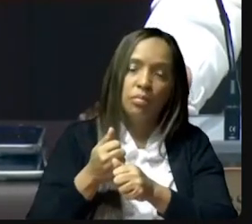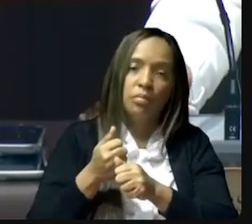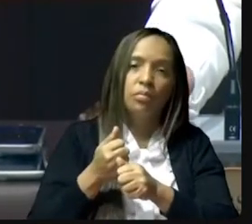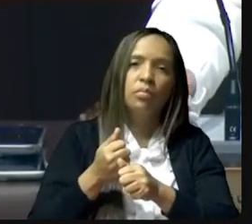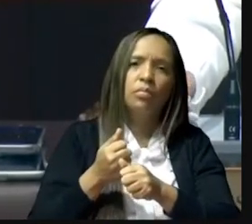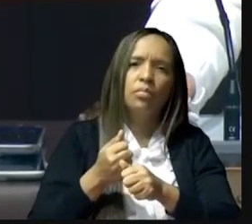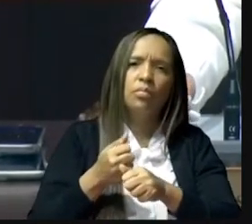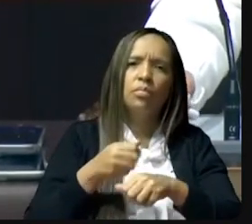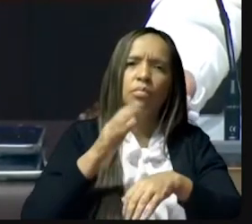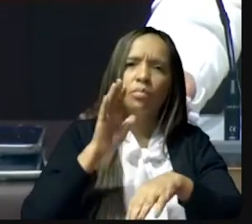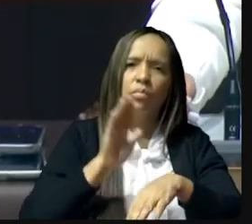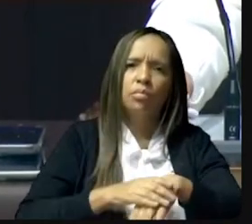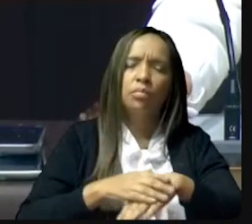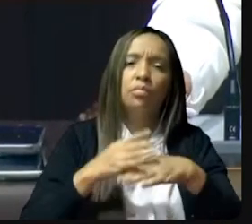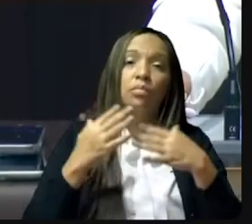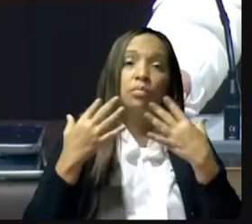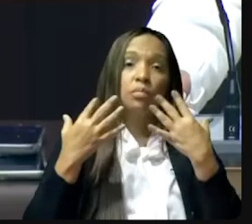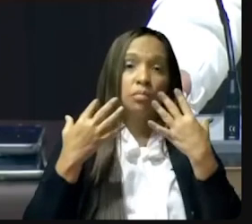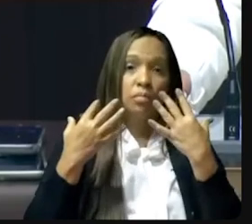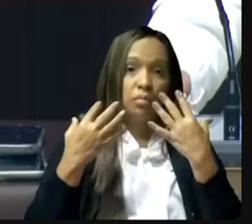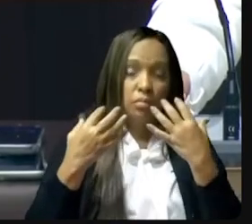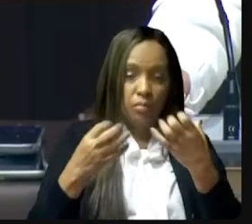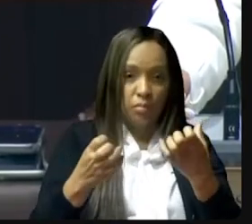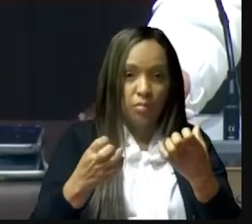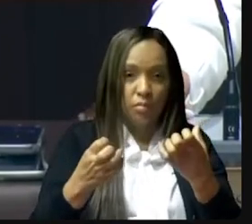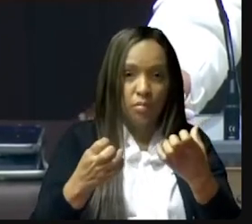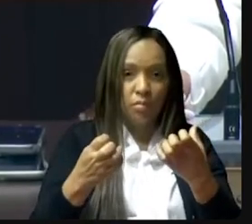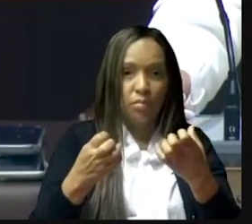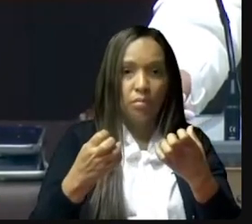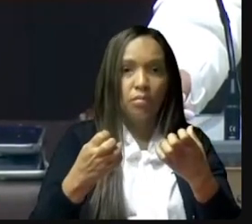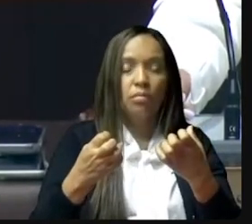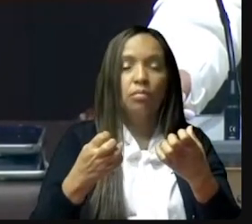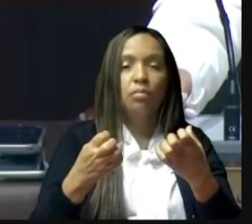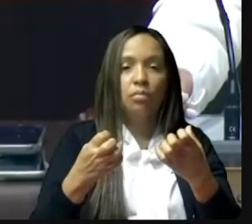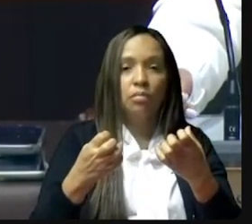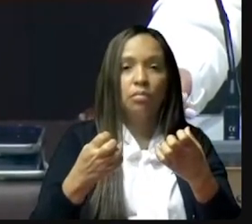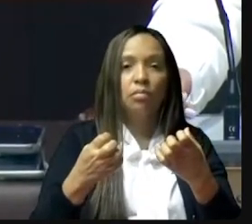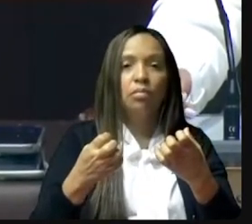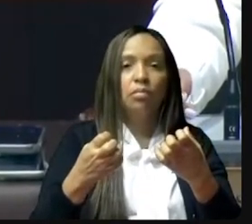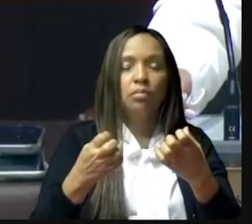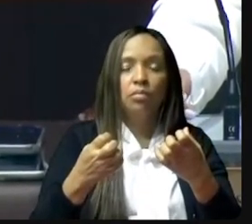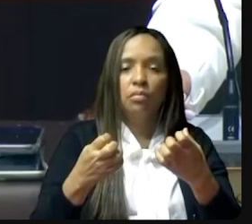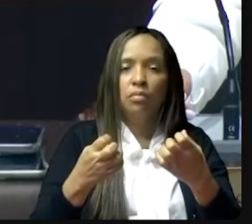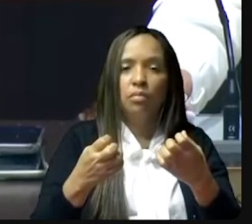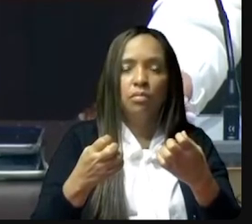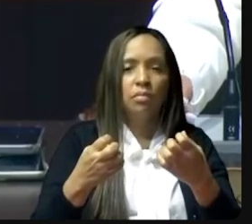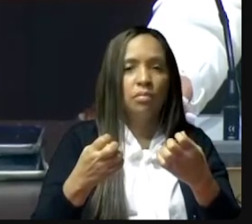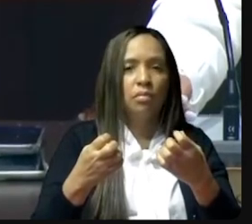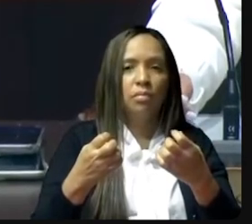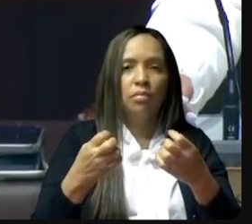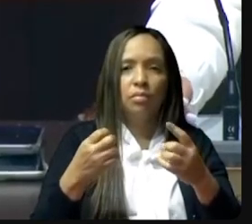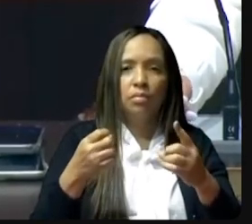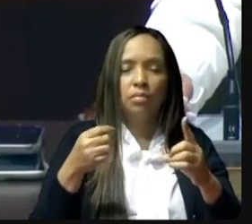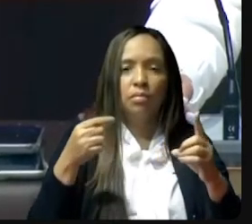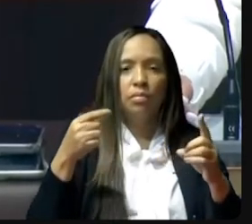extraordinaria que vamos a hacer para el próximo lunes en hora de la tarde una sesión